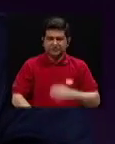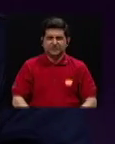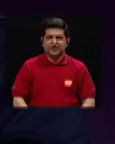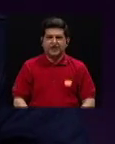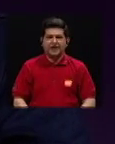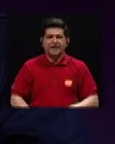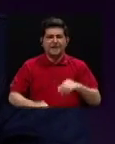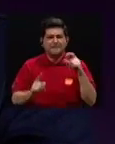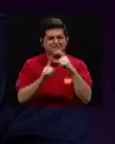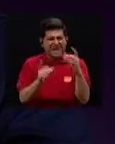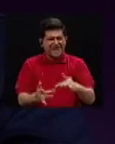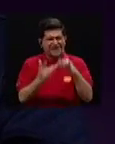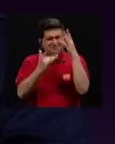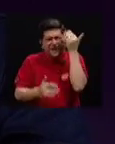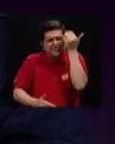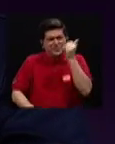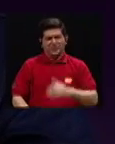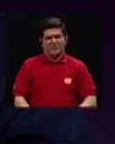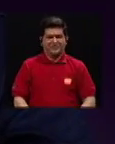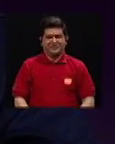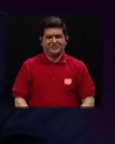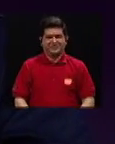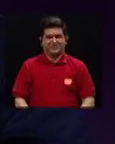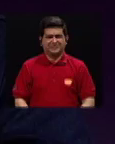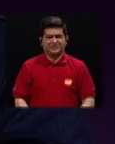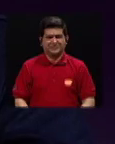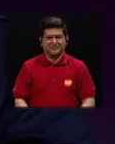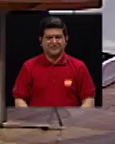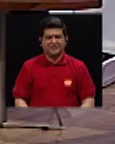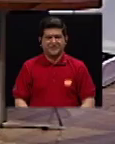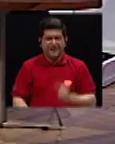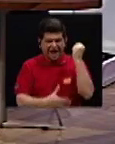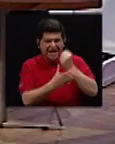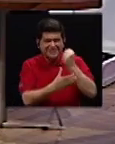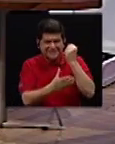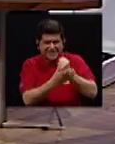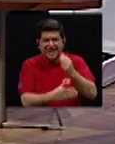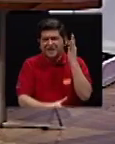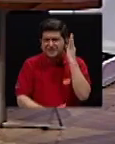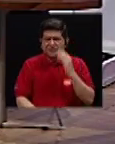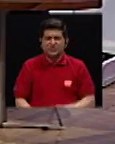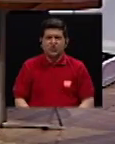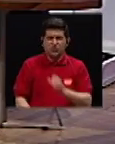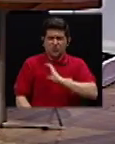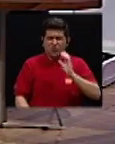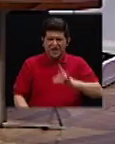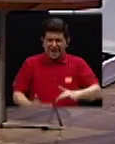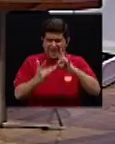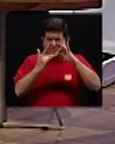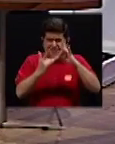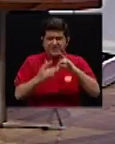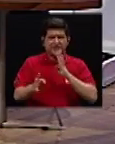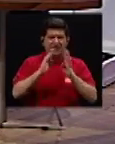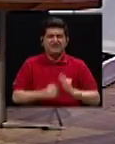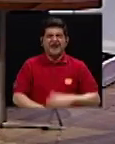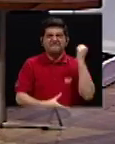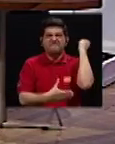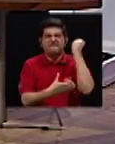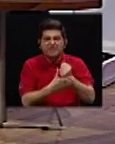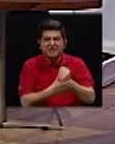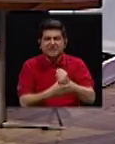término especial decir por qué por qué Para el asesinato de mujeres con ciertas características hablamos de femicidio